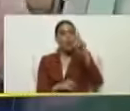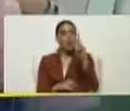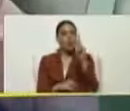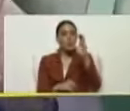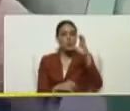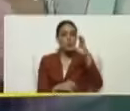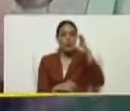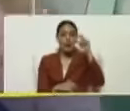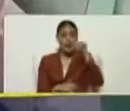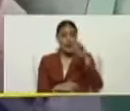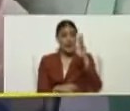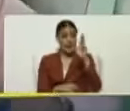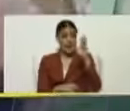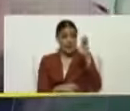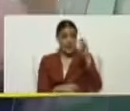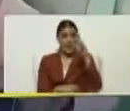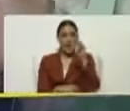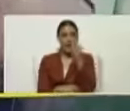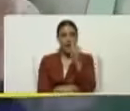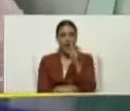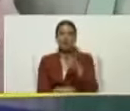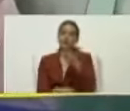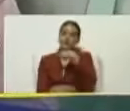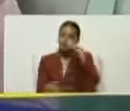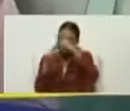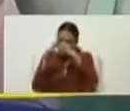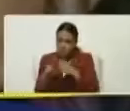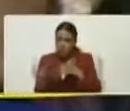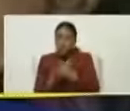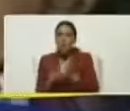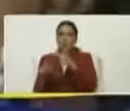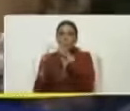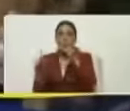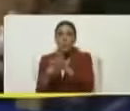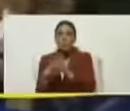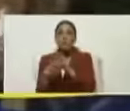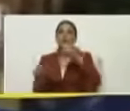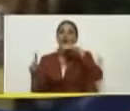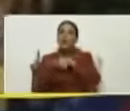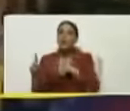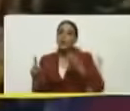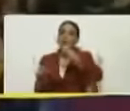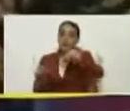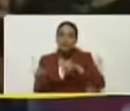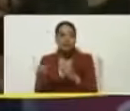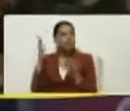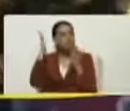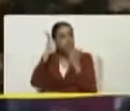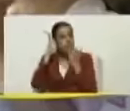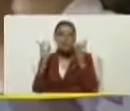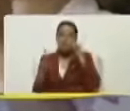en el concepto ancestral del conuco venezolano en sus distintas escalas.